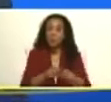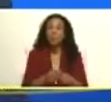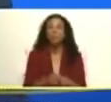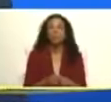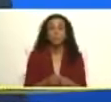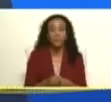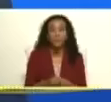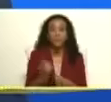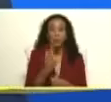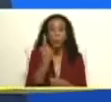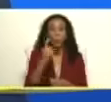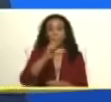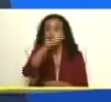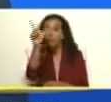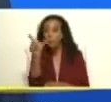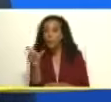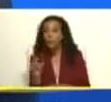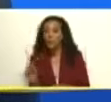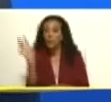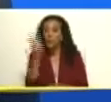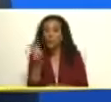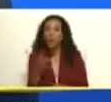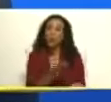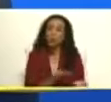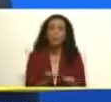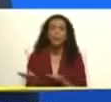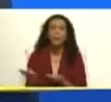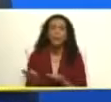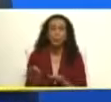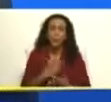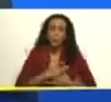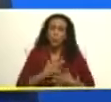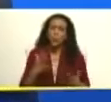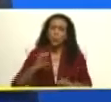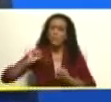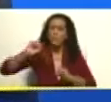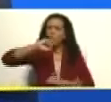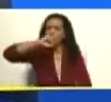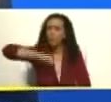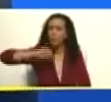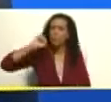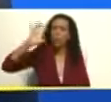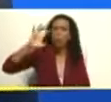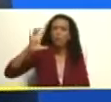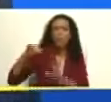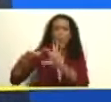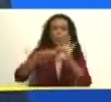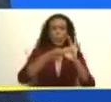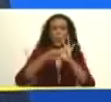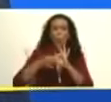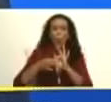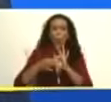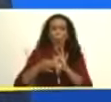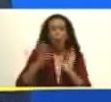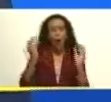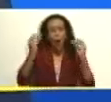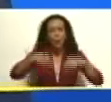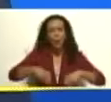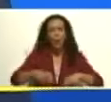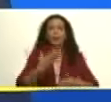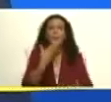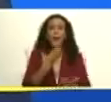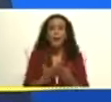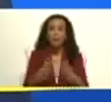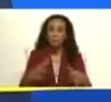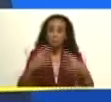consultivo sobre la Guayana Esequiba. Los invito. Con espíritu patriótico, en unión nacional, en consenso. Muchas